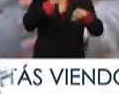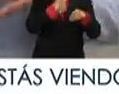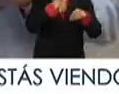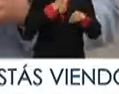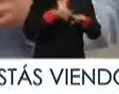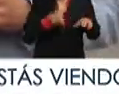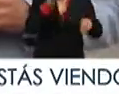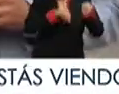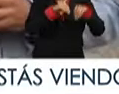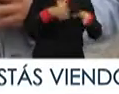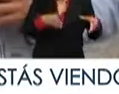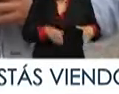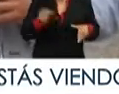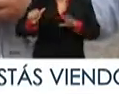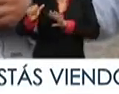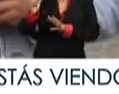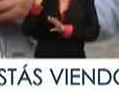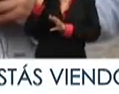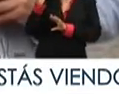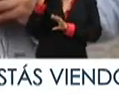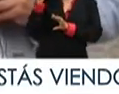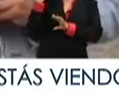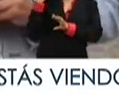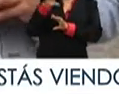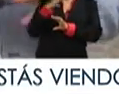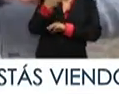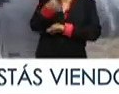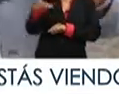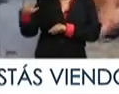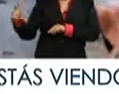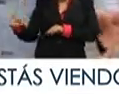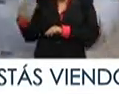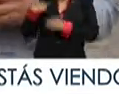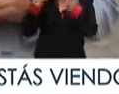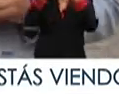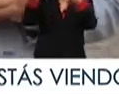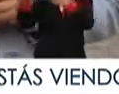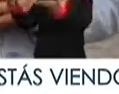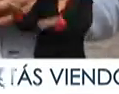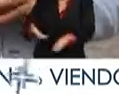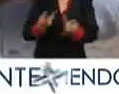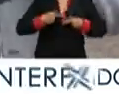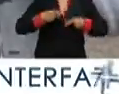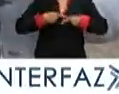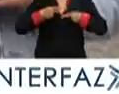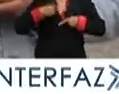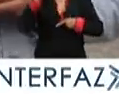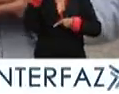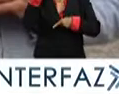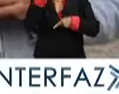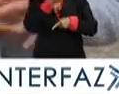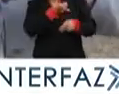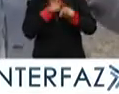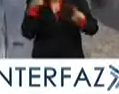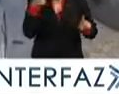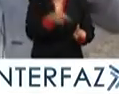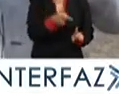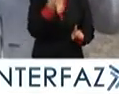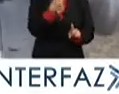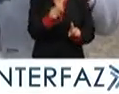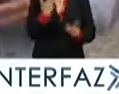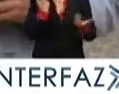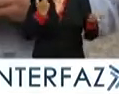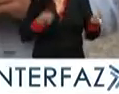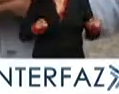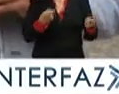platillos. Bueno, justamente atrás de mis espaldas estos restaurantes los abren al público. Y una de las peculiaridades es que